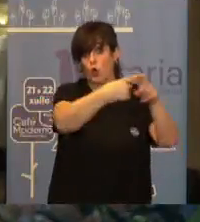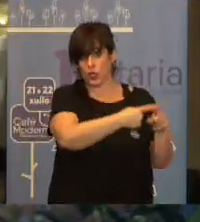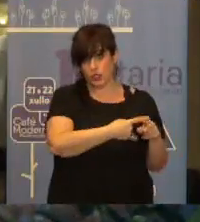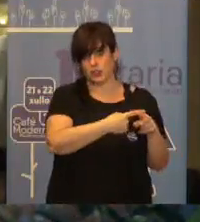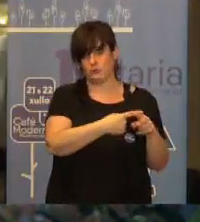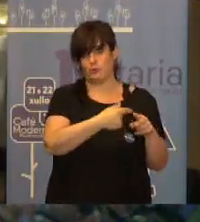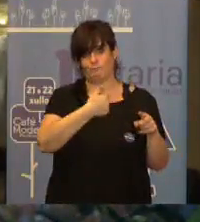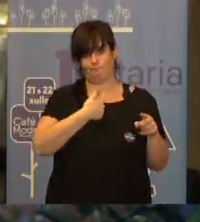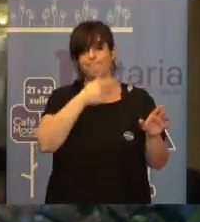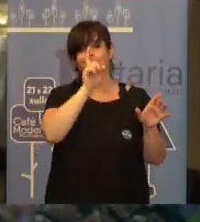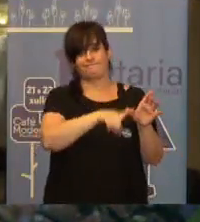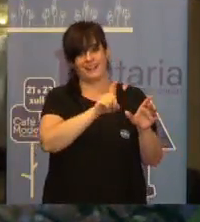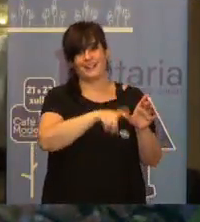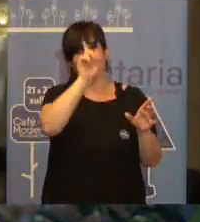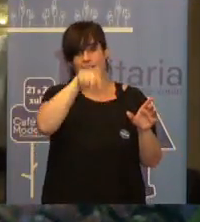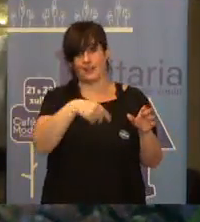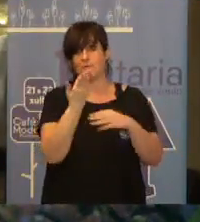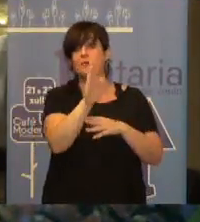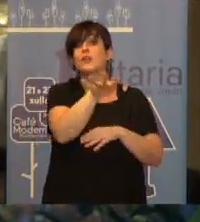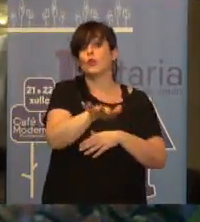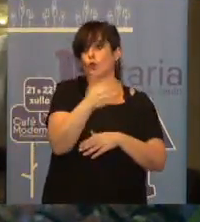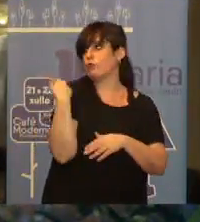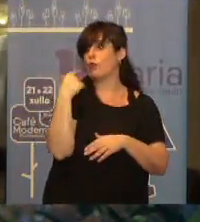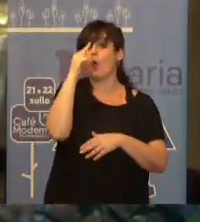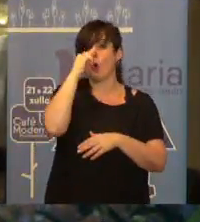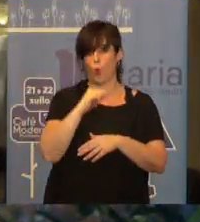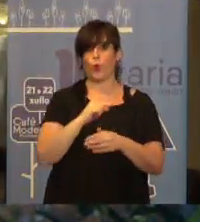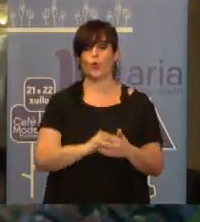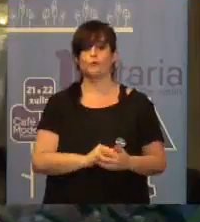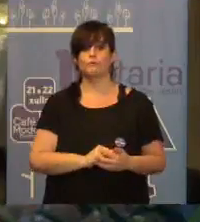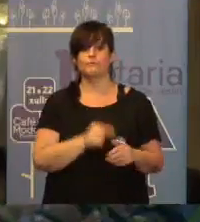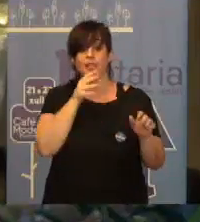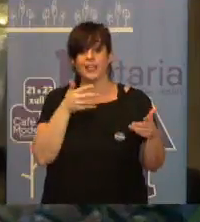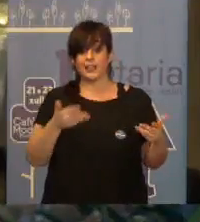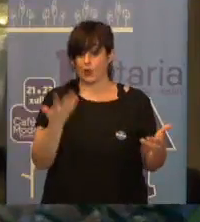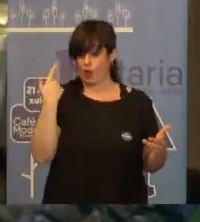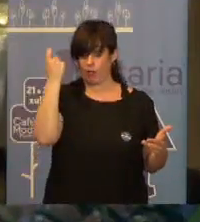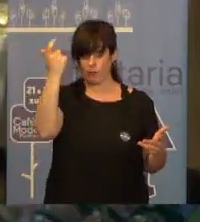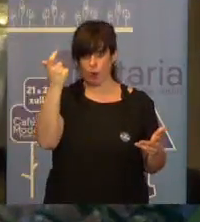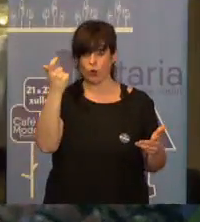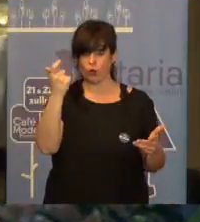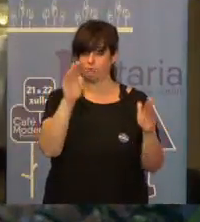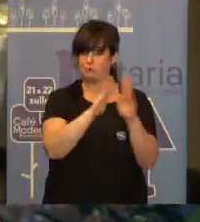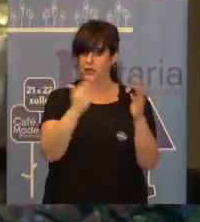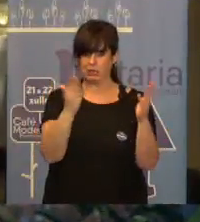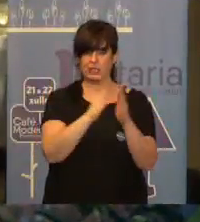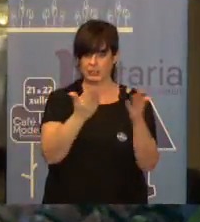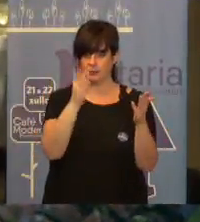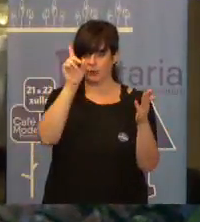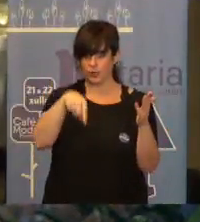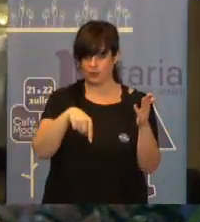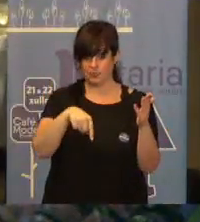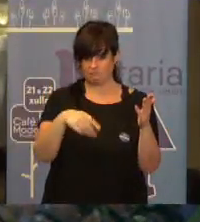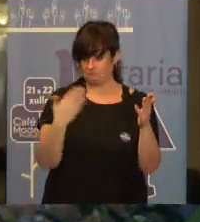a honra de participar na súa presentación en Lugo. E agora ven de anunciar a publicación do seu libro máis recente esta